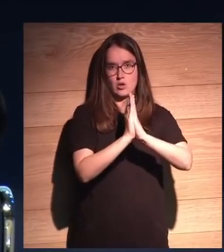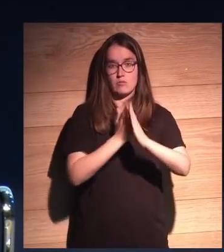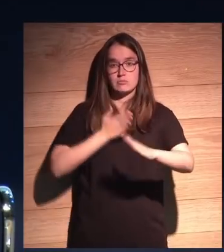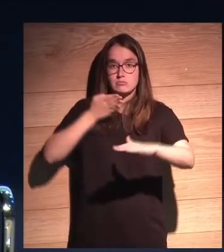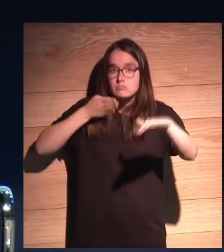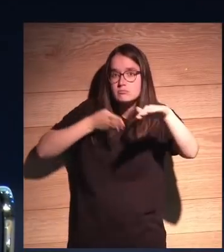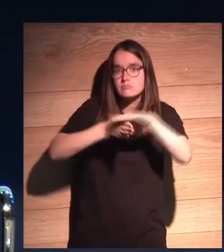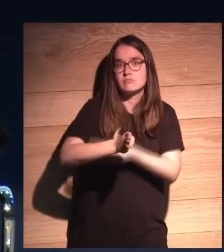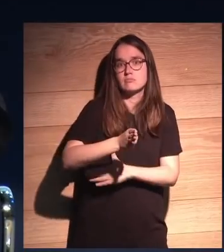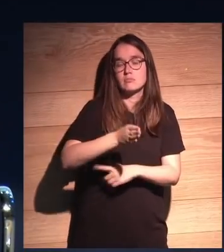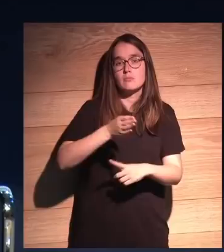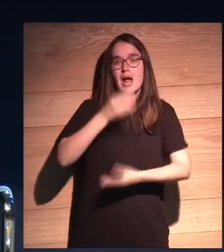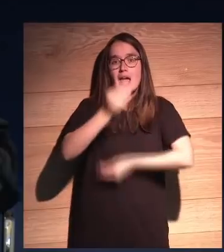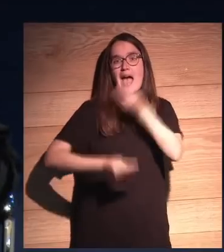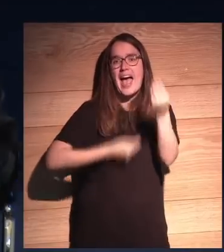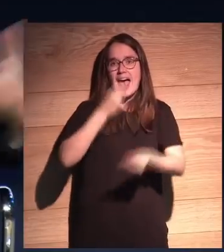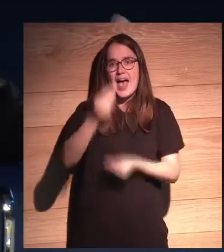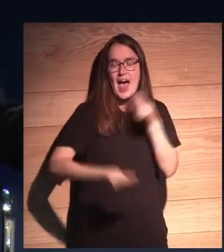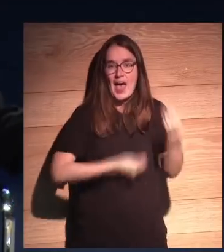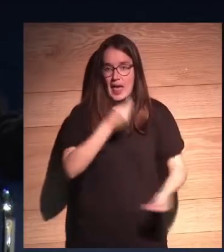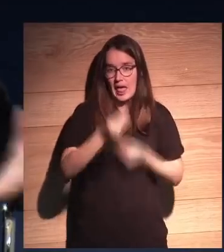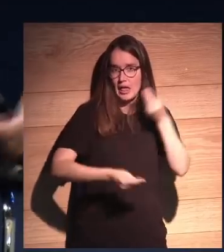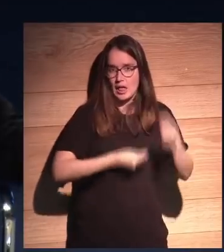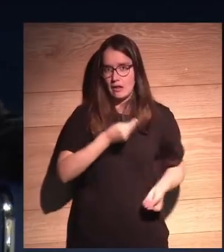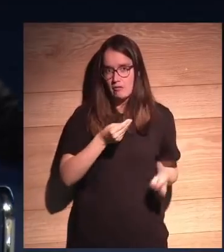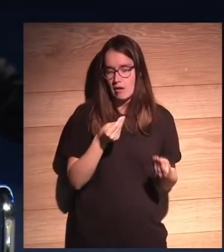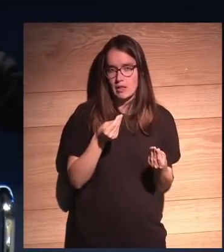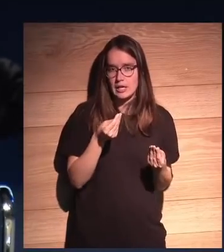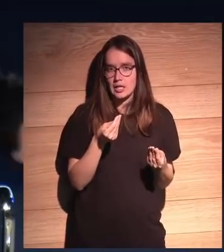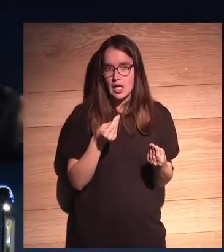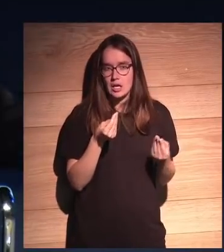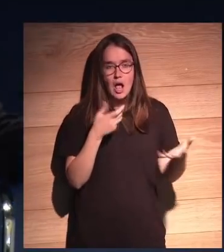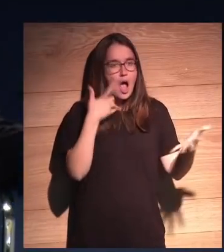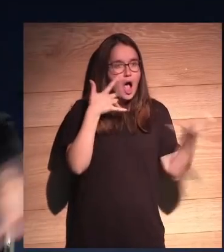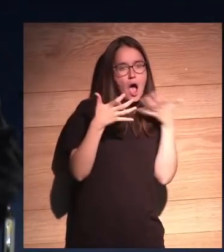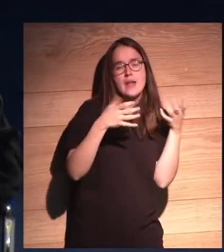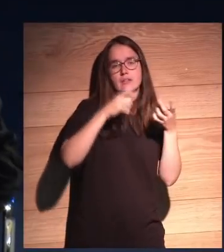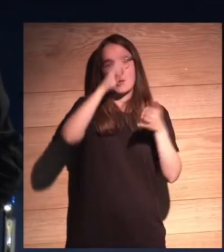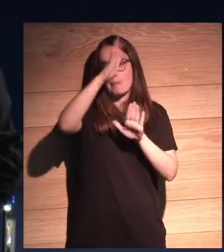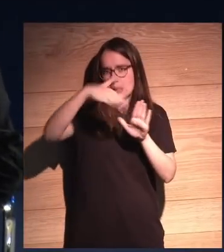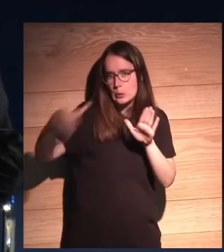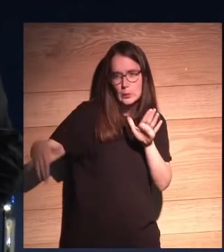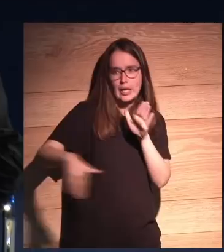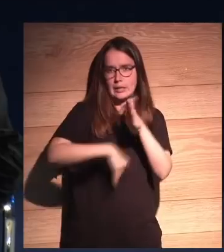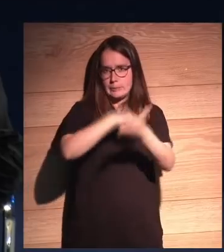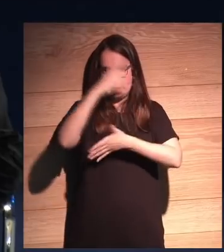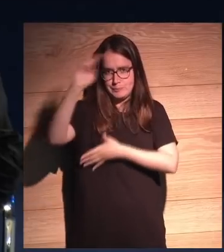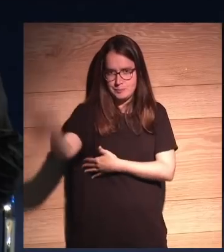se accedía para realizar una serie de ritos que incluían el arte, la pintura parietal, ¿no?